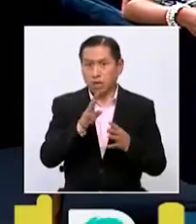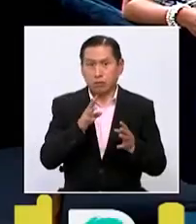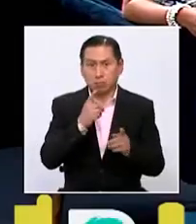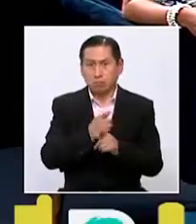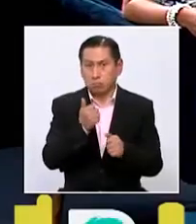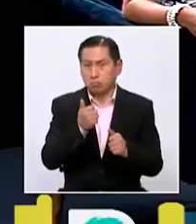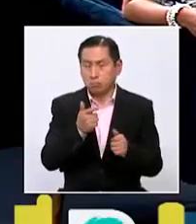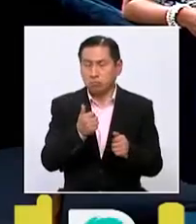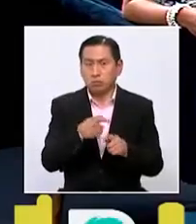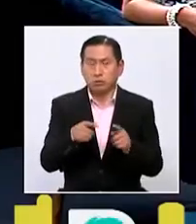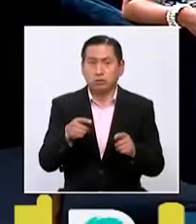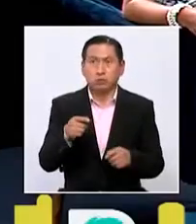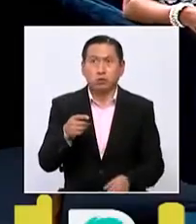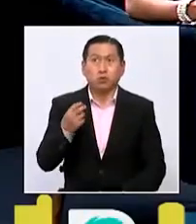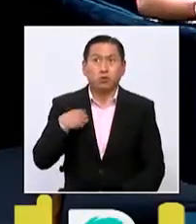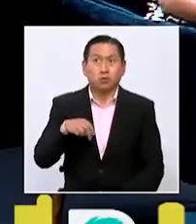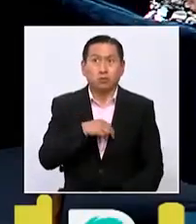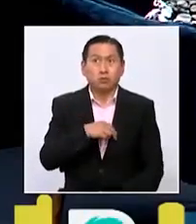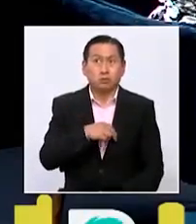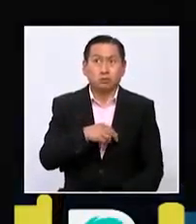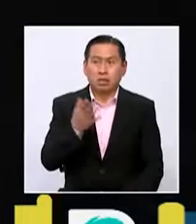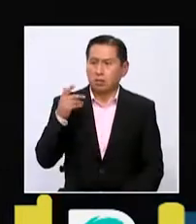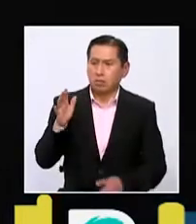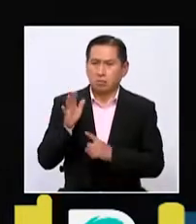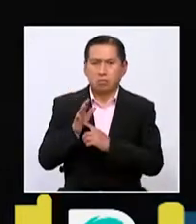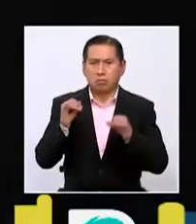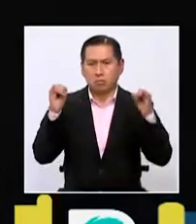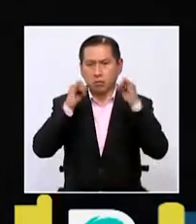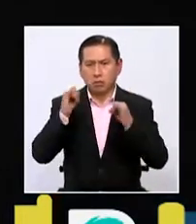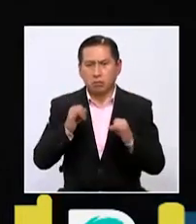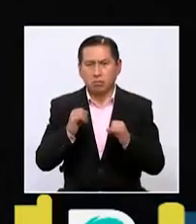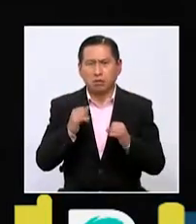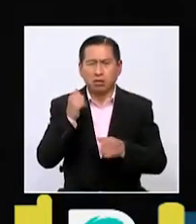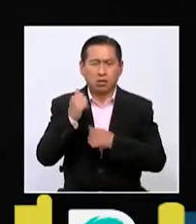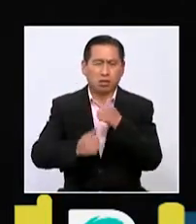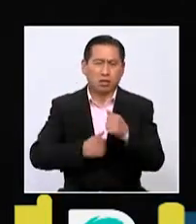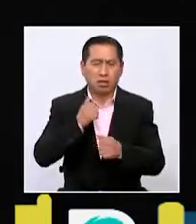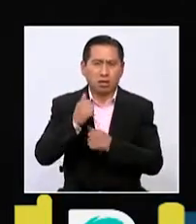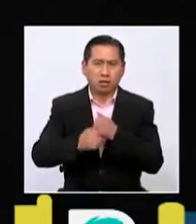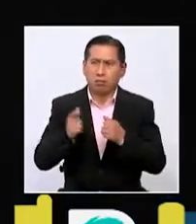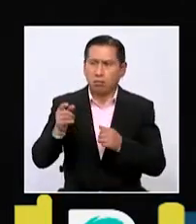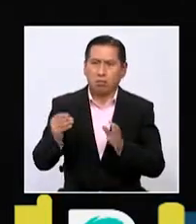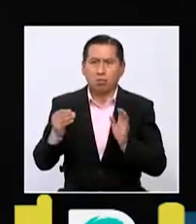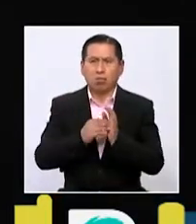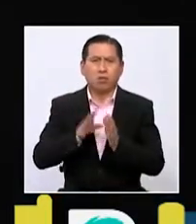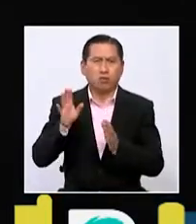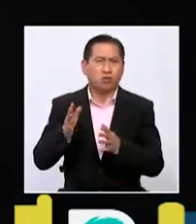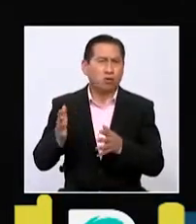diciendo, fuimos un estereotipo por décadas, ¿no?